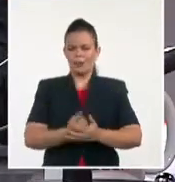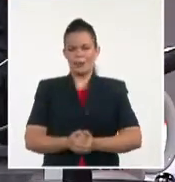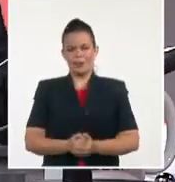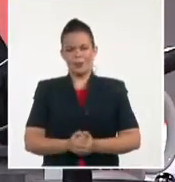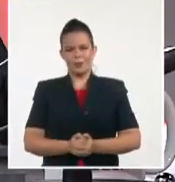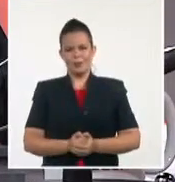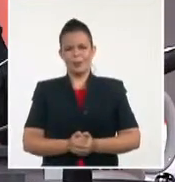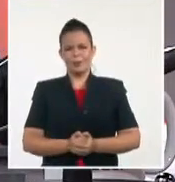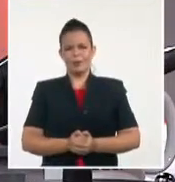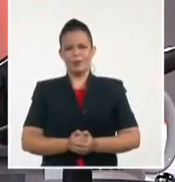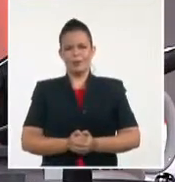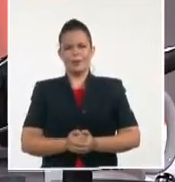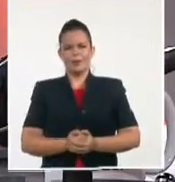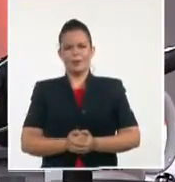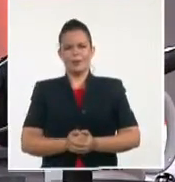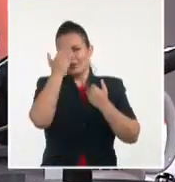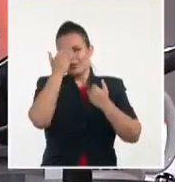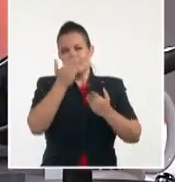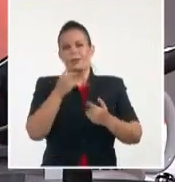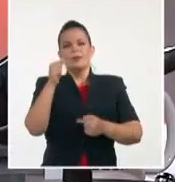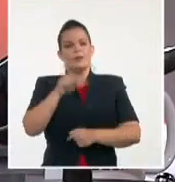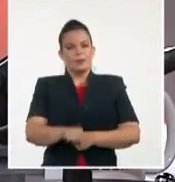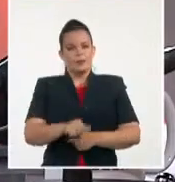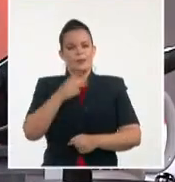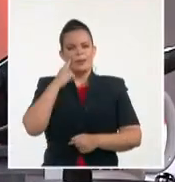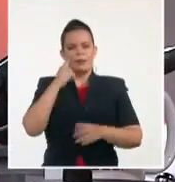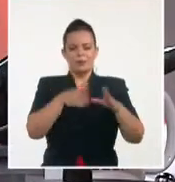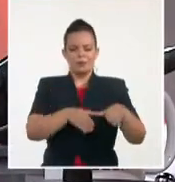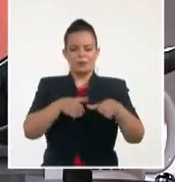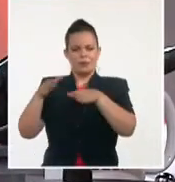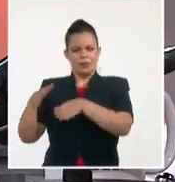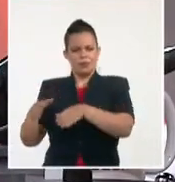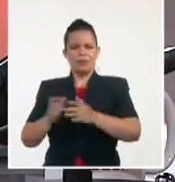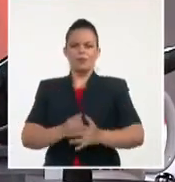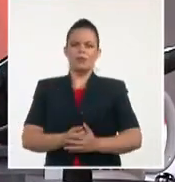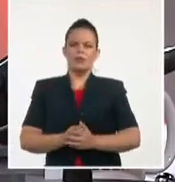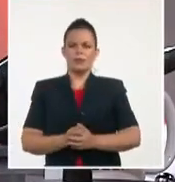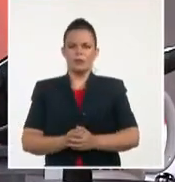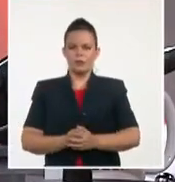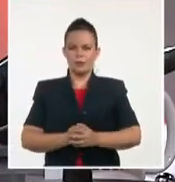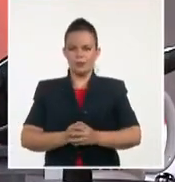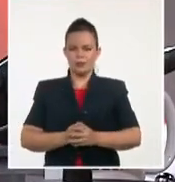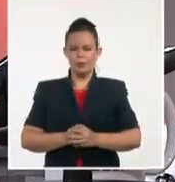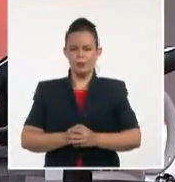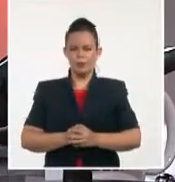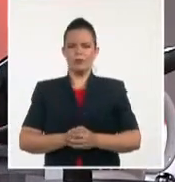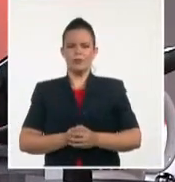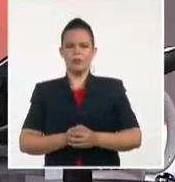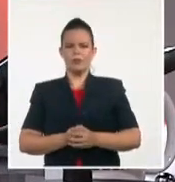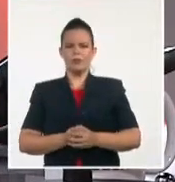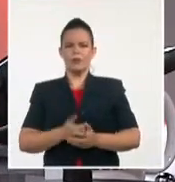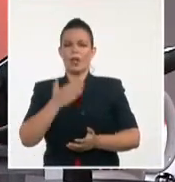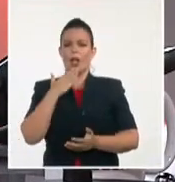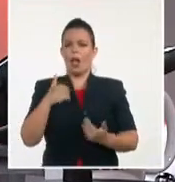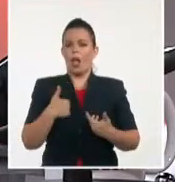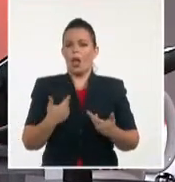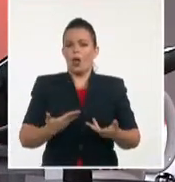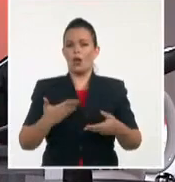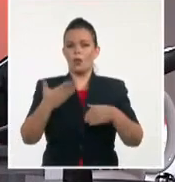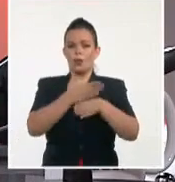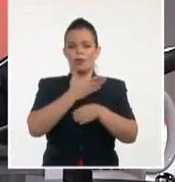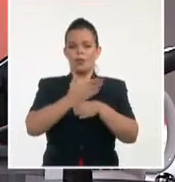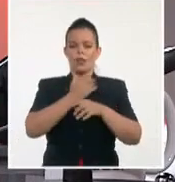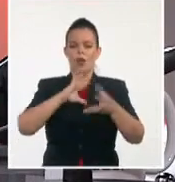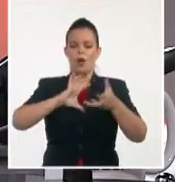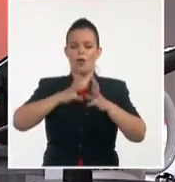tarde. Y les propongo entonces ver qué ha pasado o qué pasó, qué consecuencias dejó, por dónde entró y